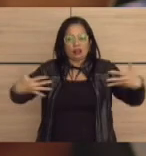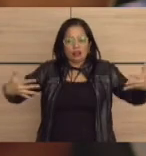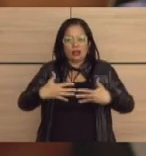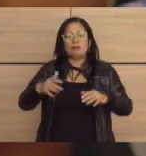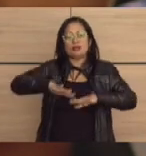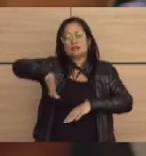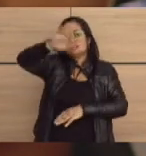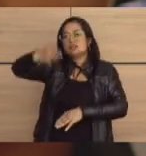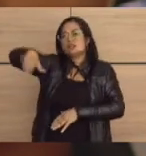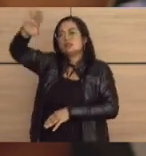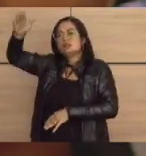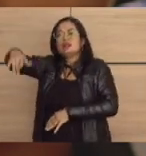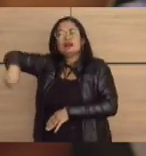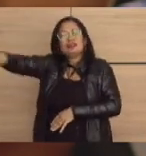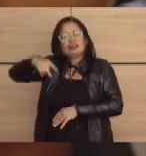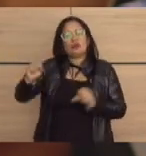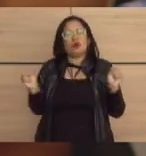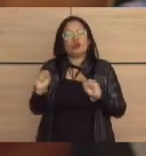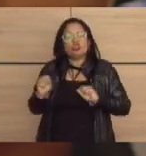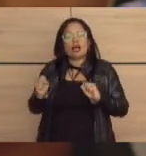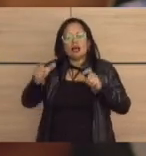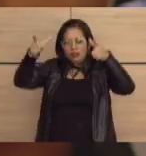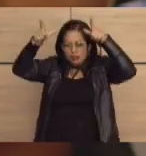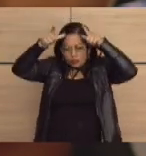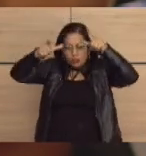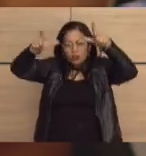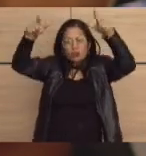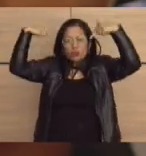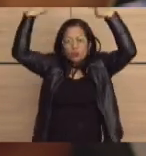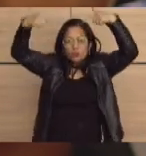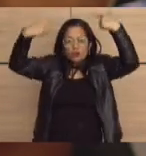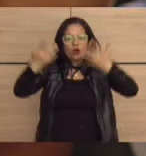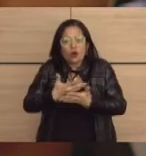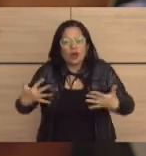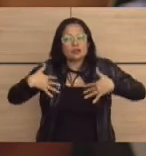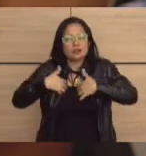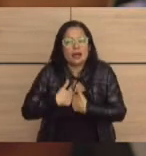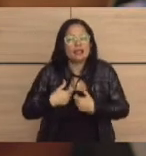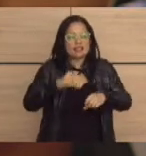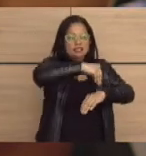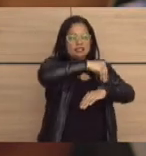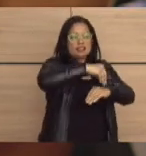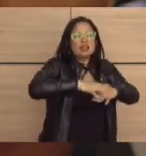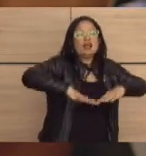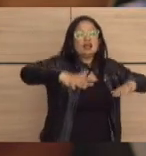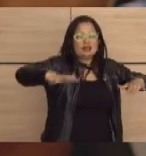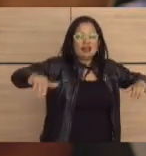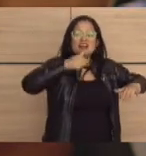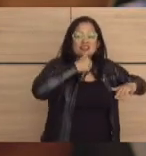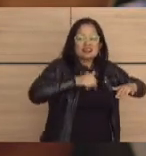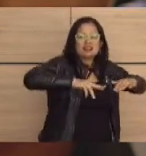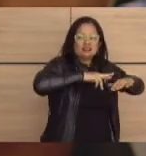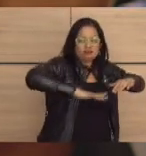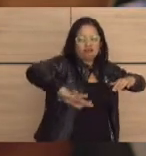de Bogotá llena de venados y el río Magdalena lleno de caimanes y de ríos de peces. Todavía había ríos de peces